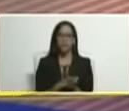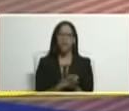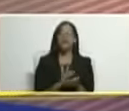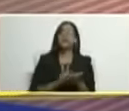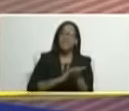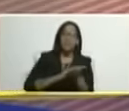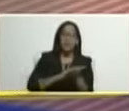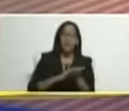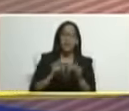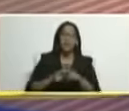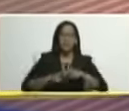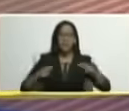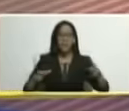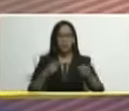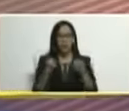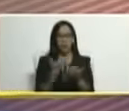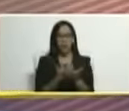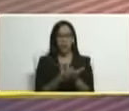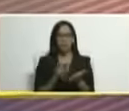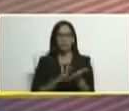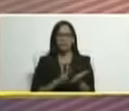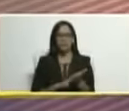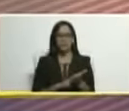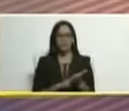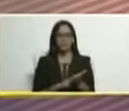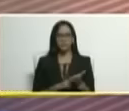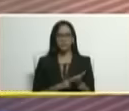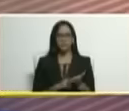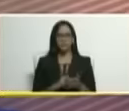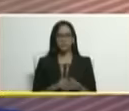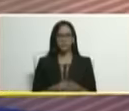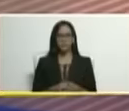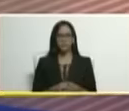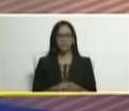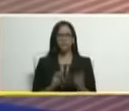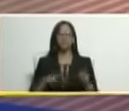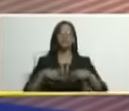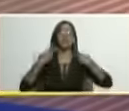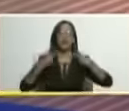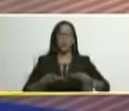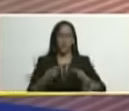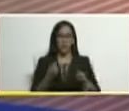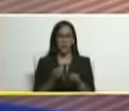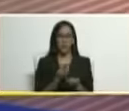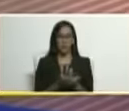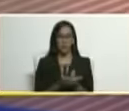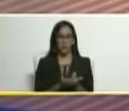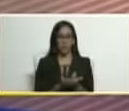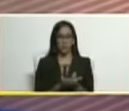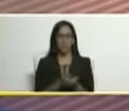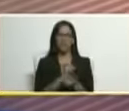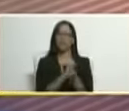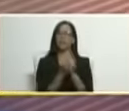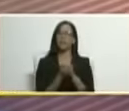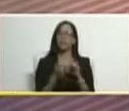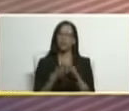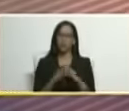recuperar el crecimiento de la economía real, de una nueva economía, cambiarlo